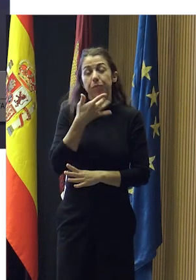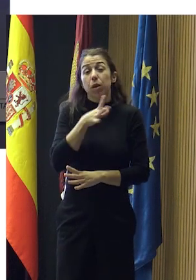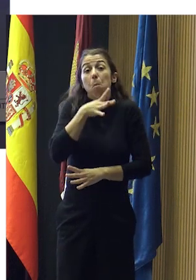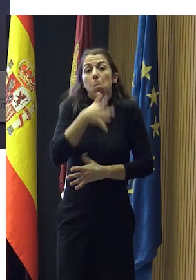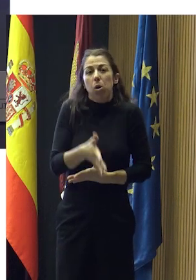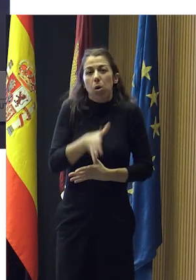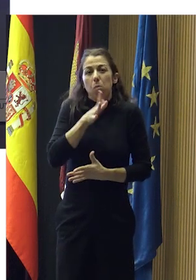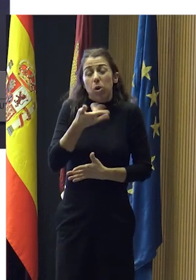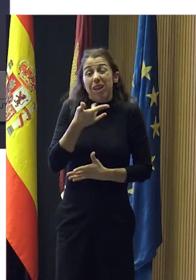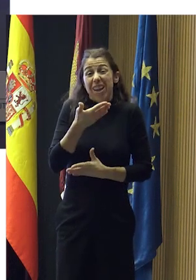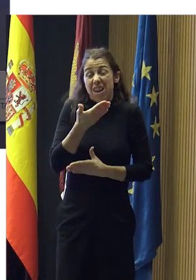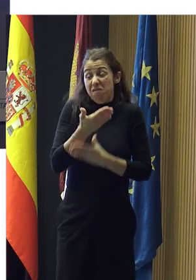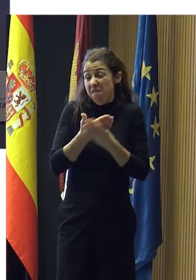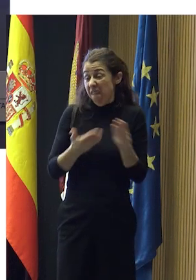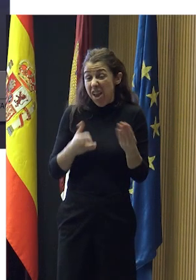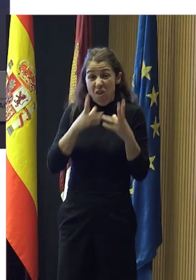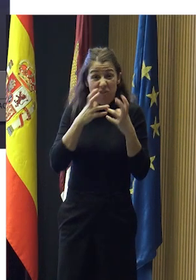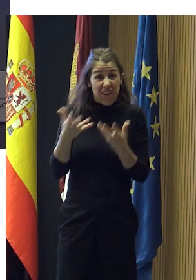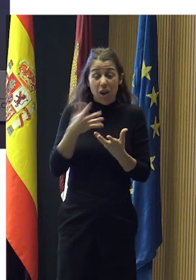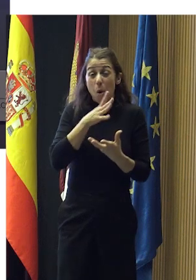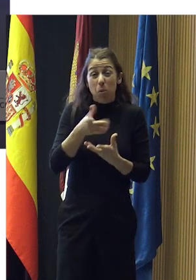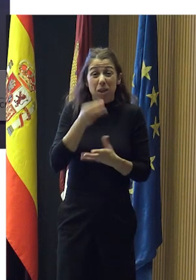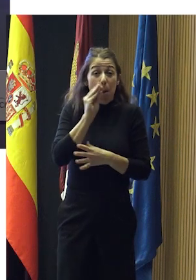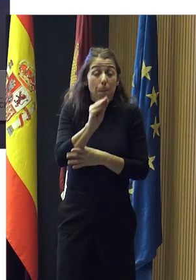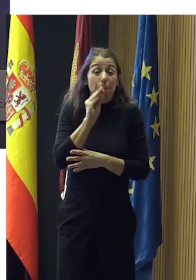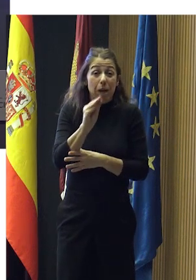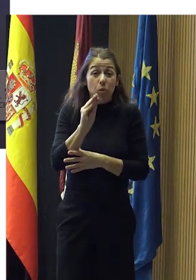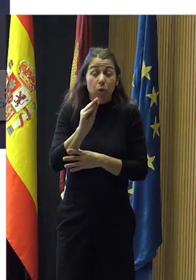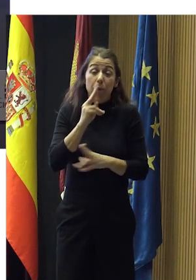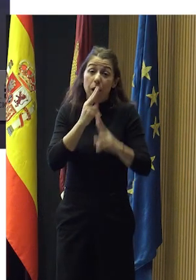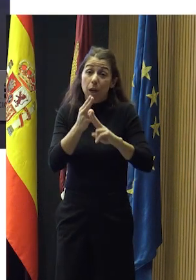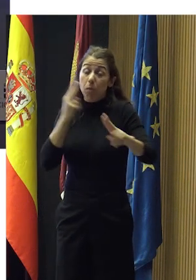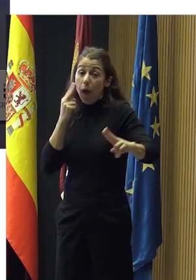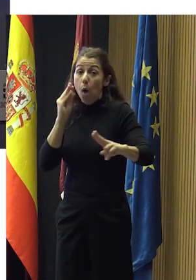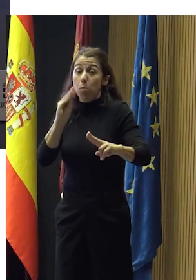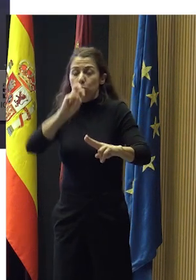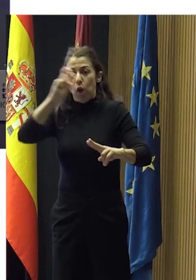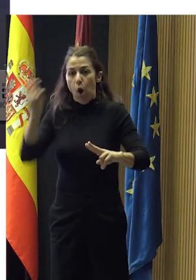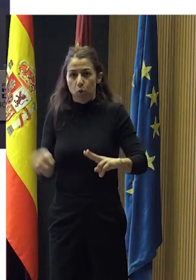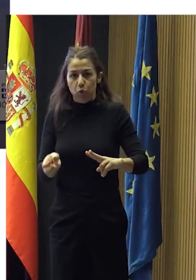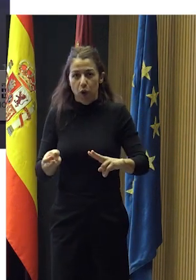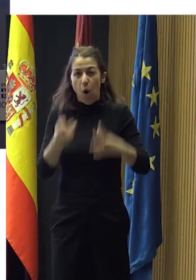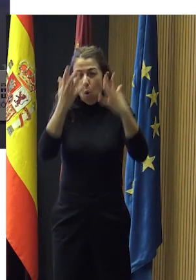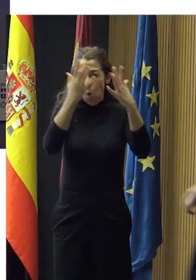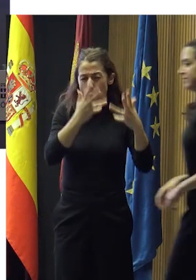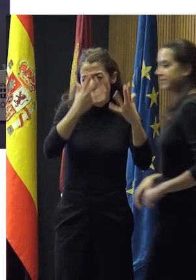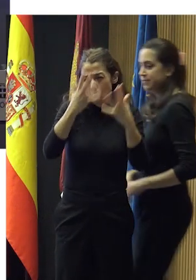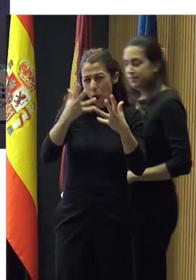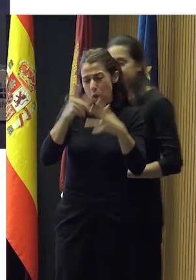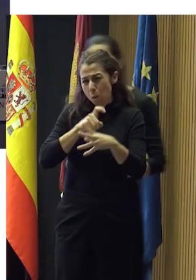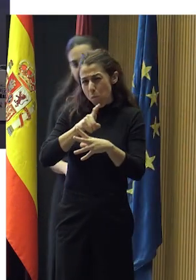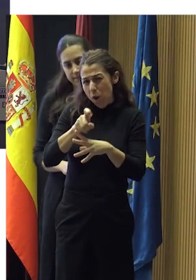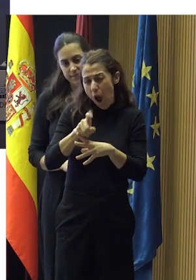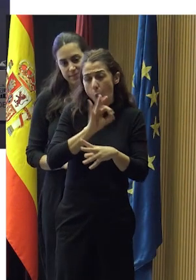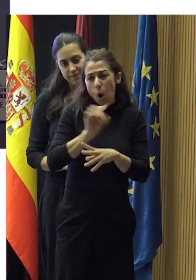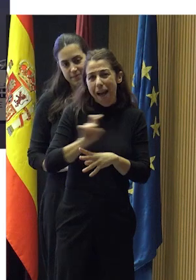por qué? ¿Por qué fracasan esos tratamientos? Pues a esta pregunta voy a responder con otra pregunta. ¿Cuántos tipos de tumores o